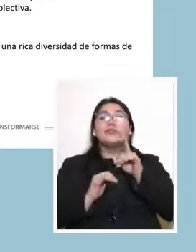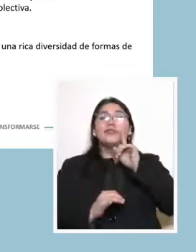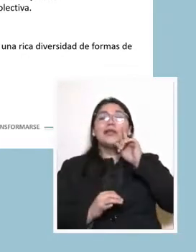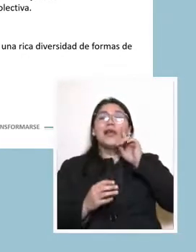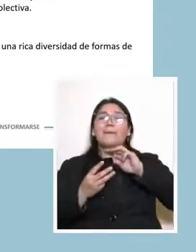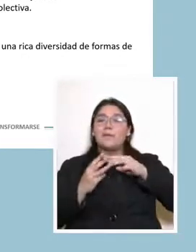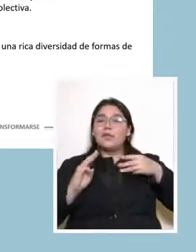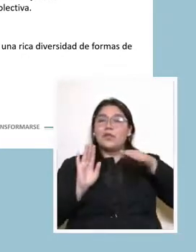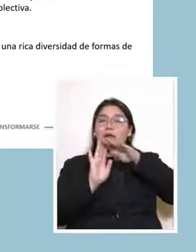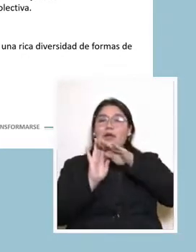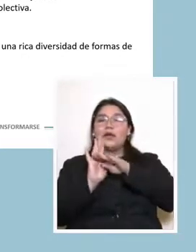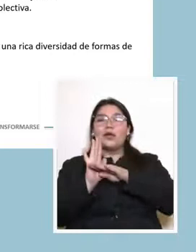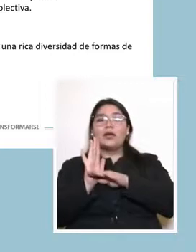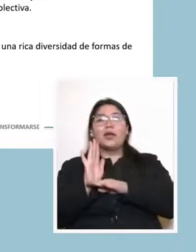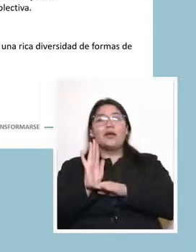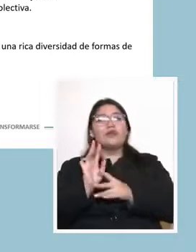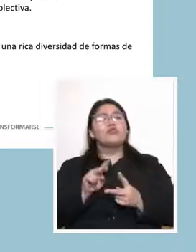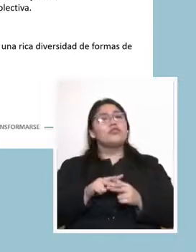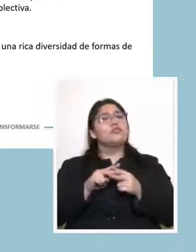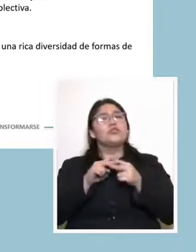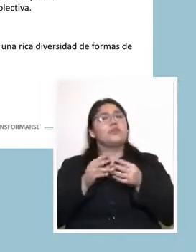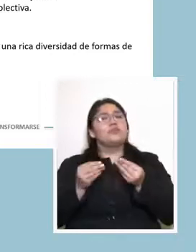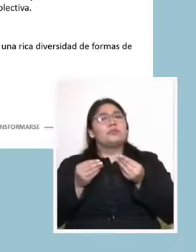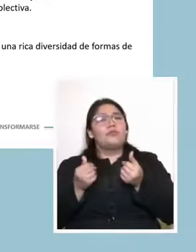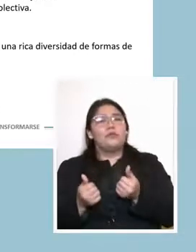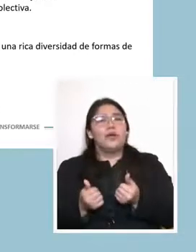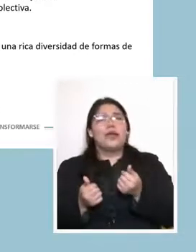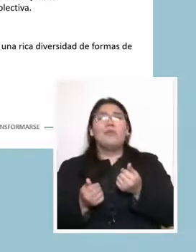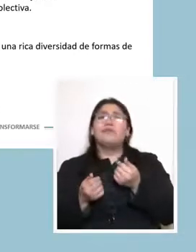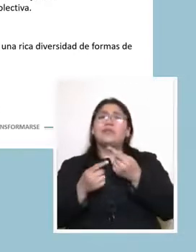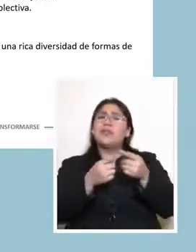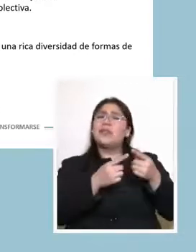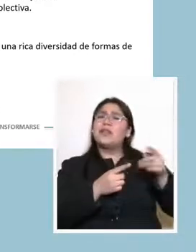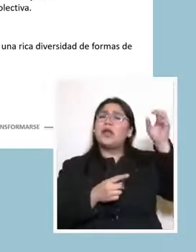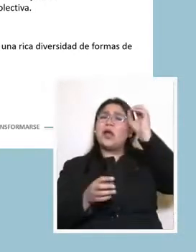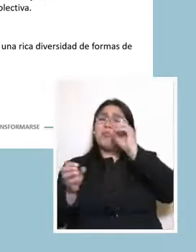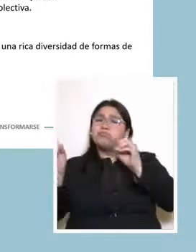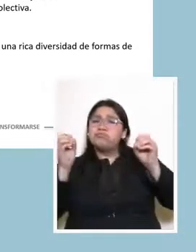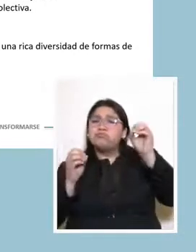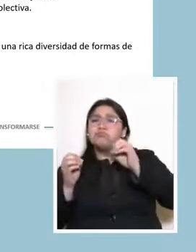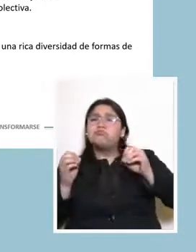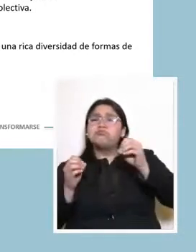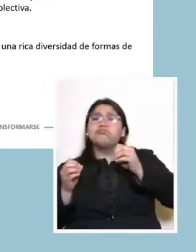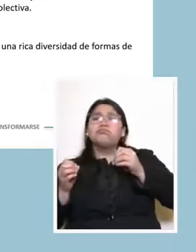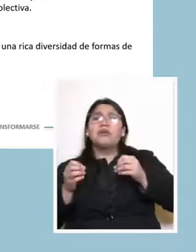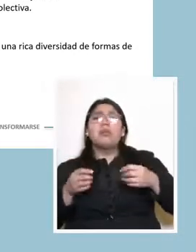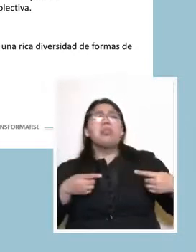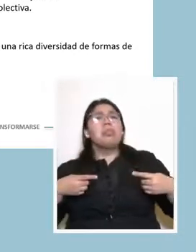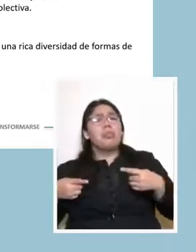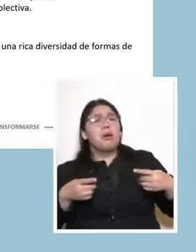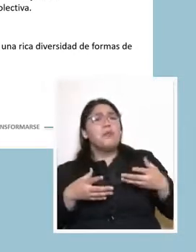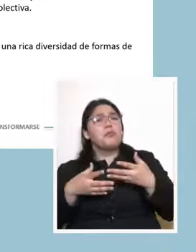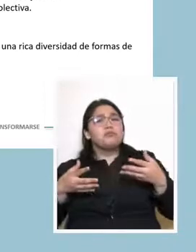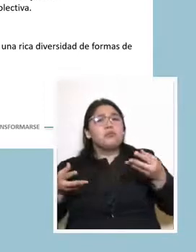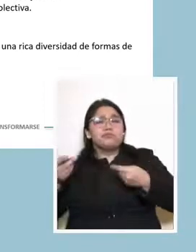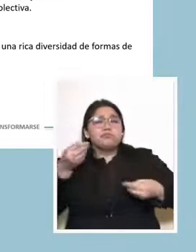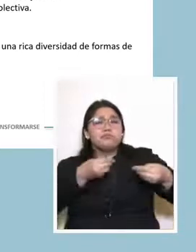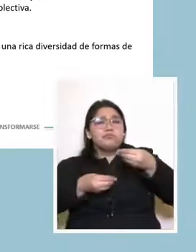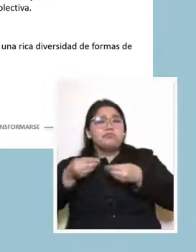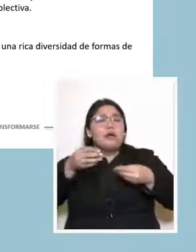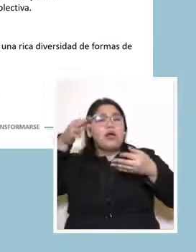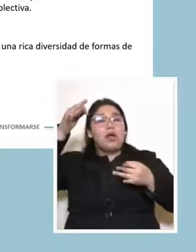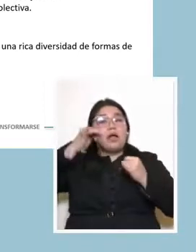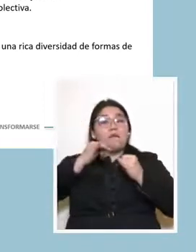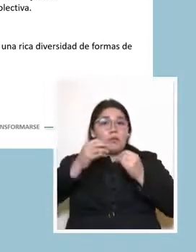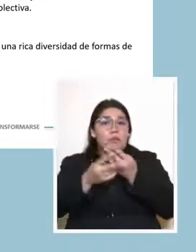de construcción muy rica, recogió muchísimas opiniones, se debatió muchísimo, es un informe finalmente fluido, abierto en